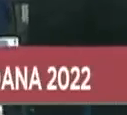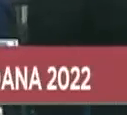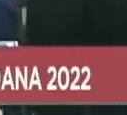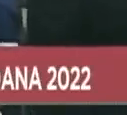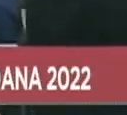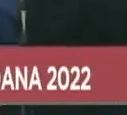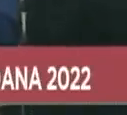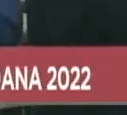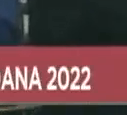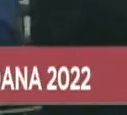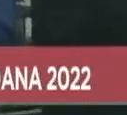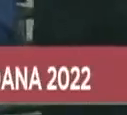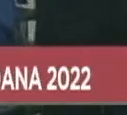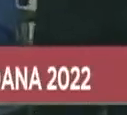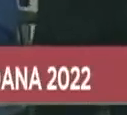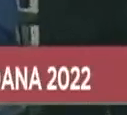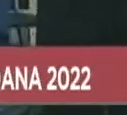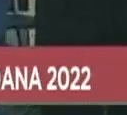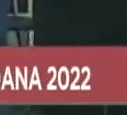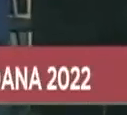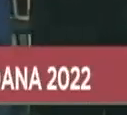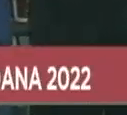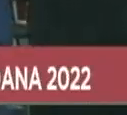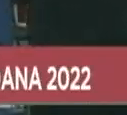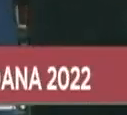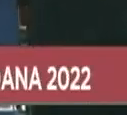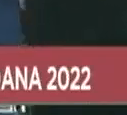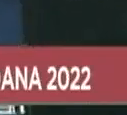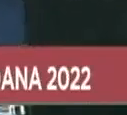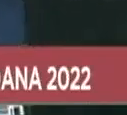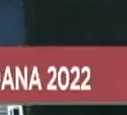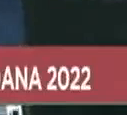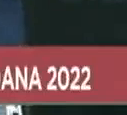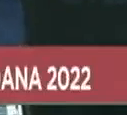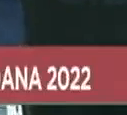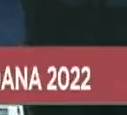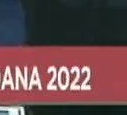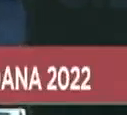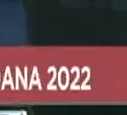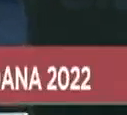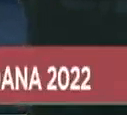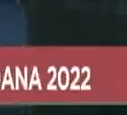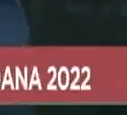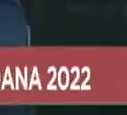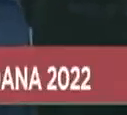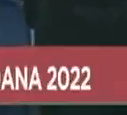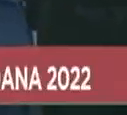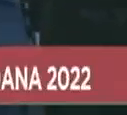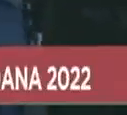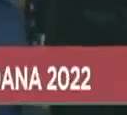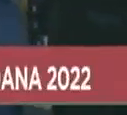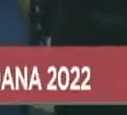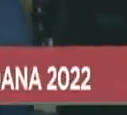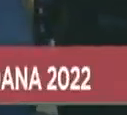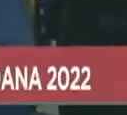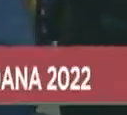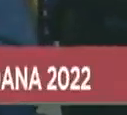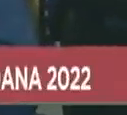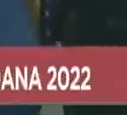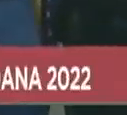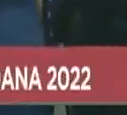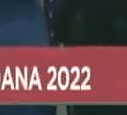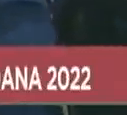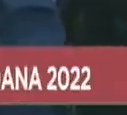Pero digamos que el mayor reto es garantizar la convivencia pacífica y solidaria. El mayor reto